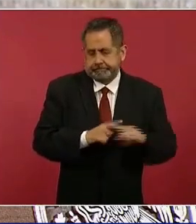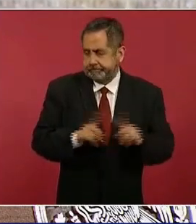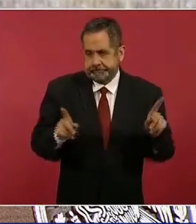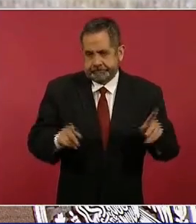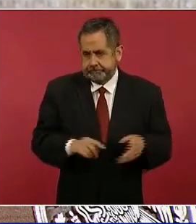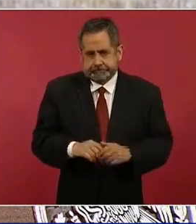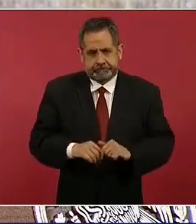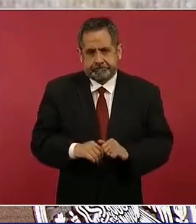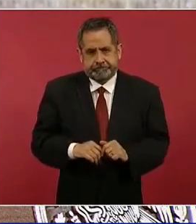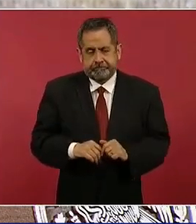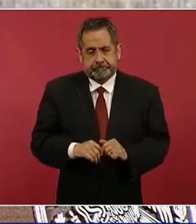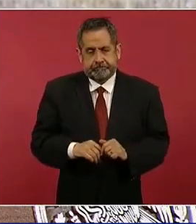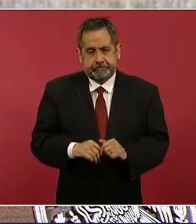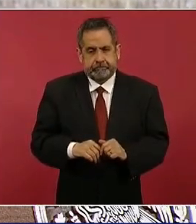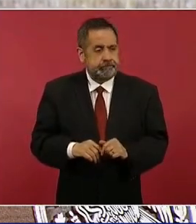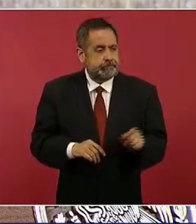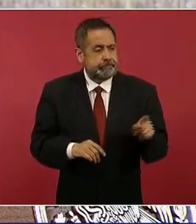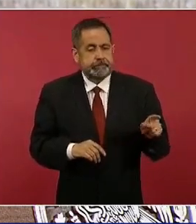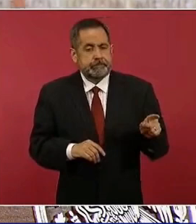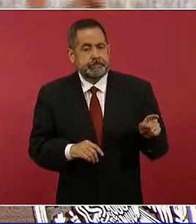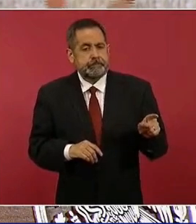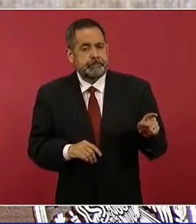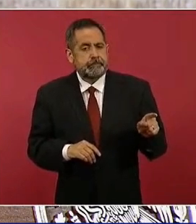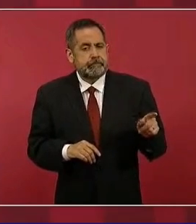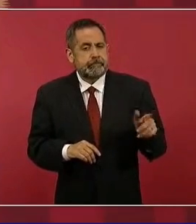de los